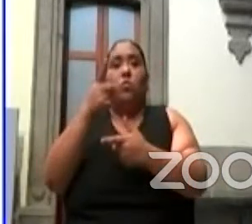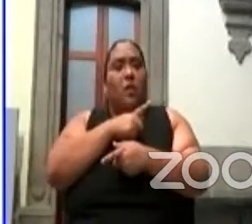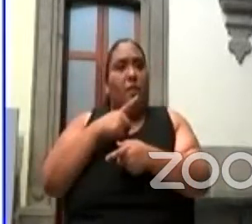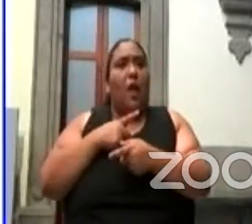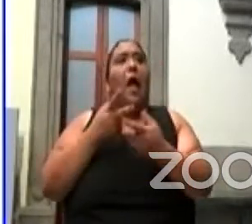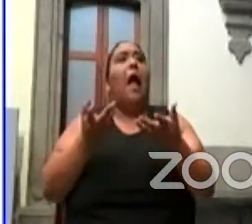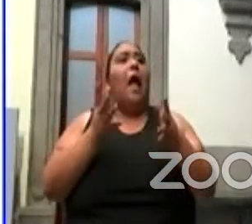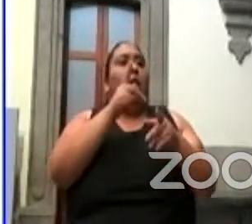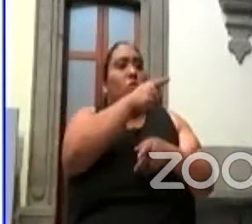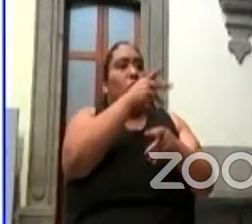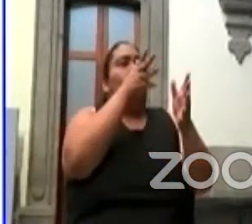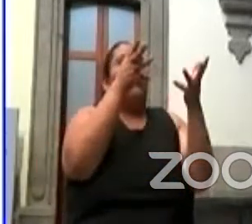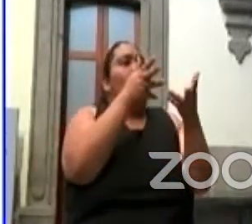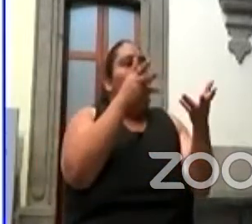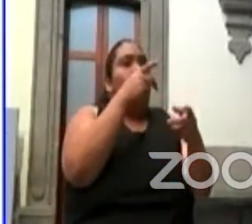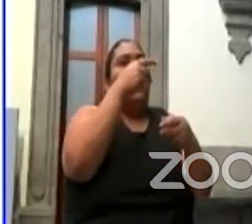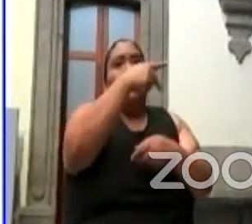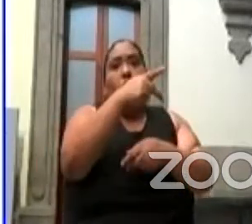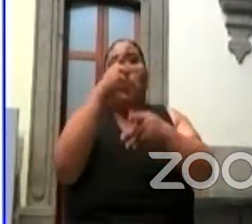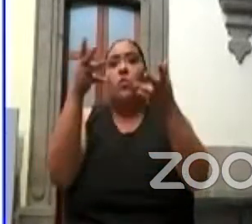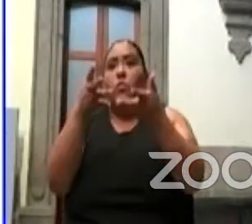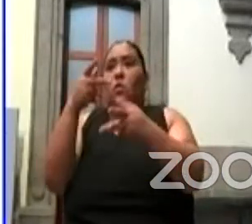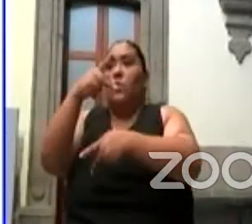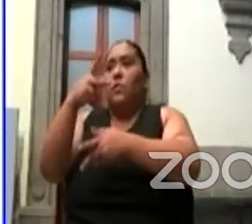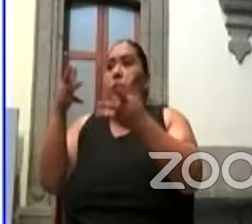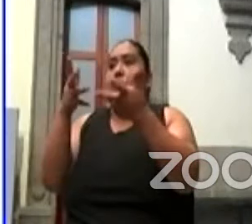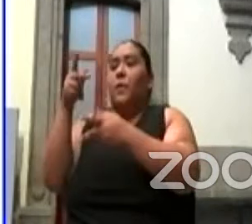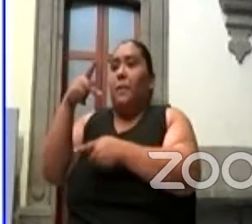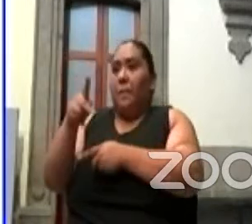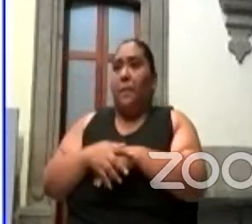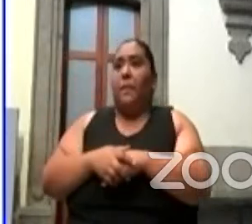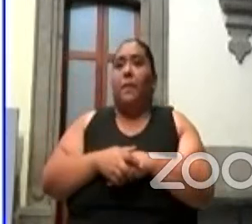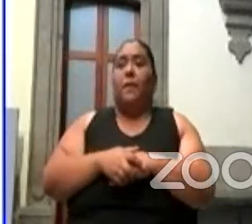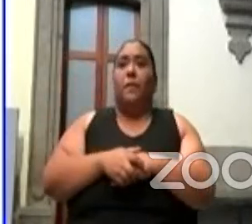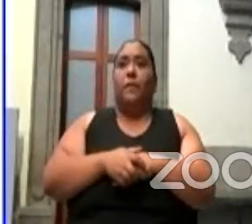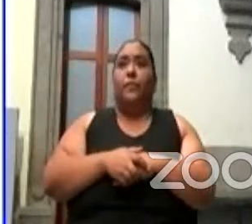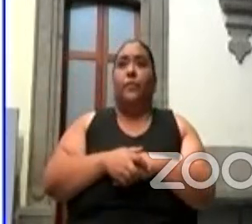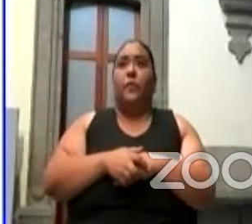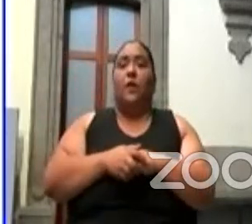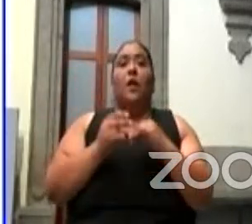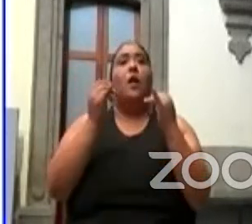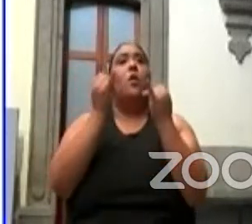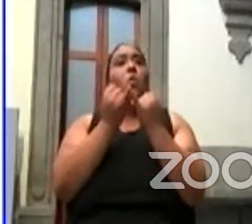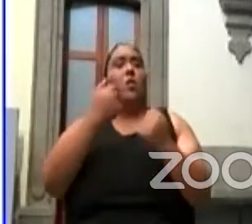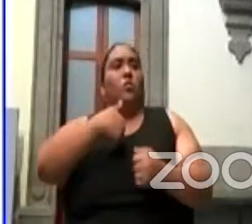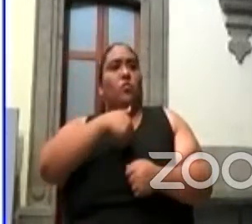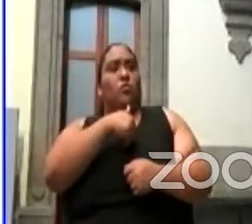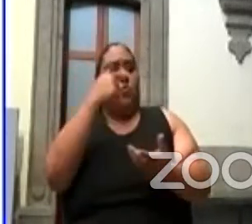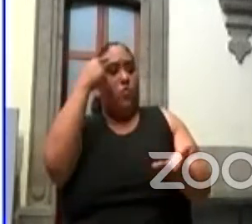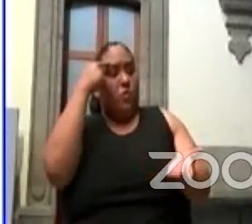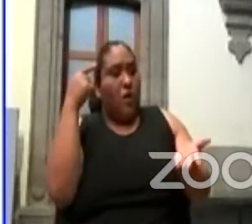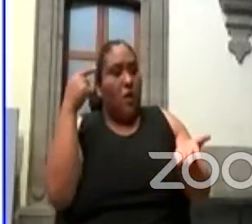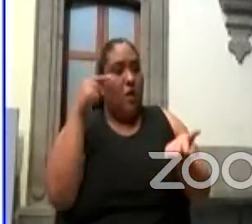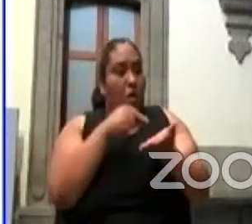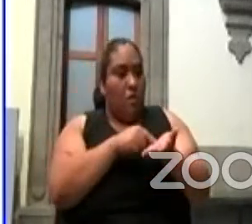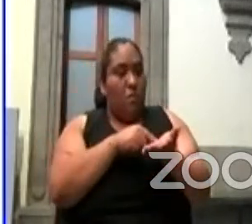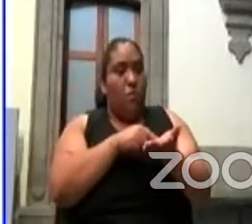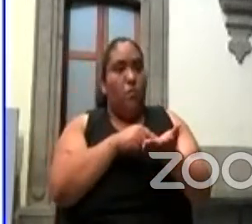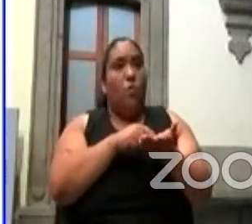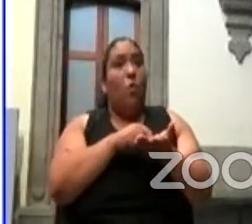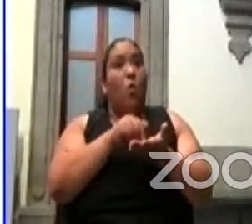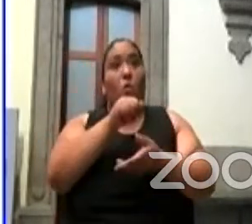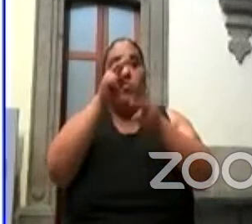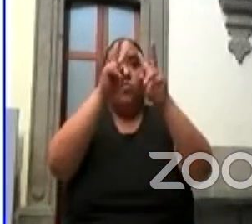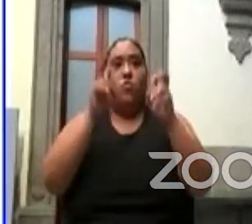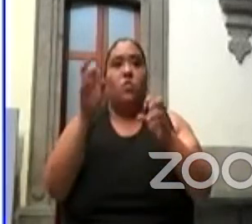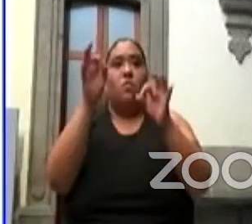y hagan lo que les corresponde. También creemos que otra parte esencial es la toma